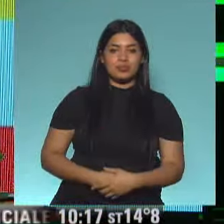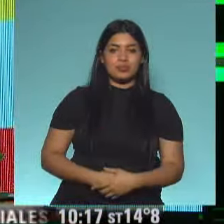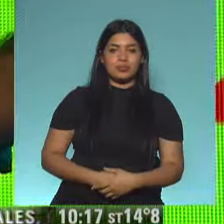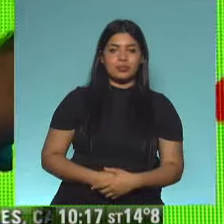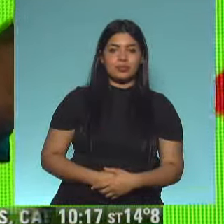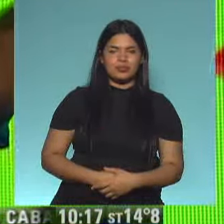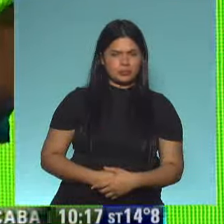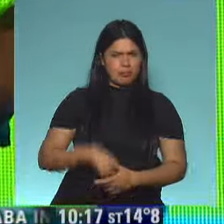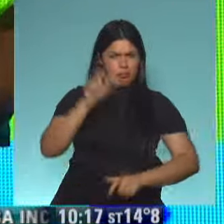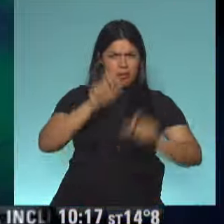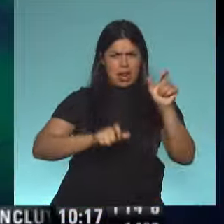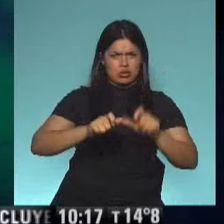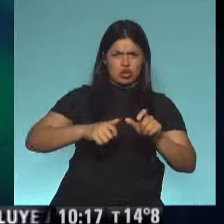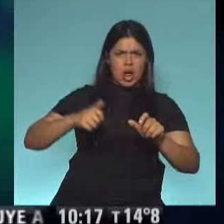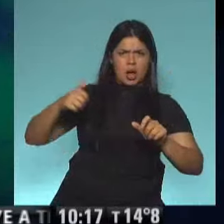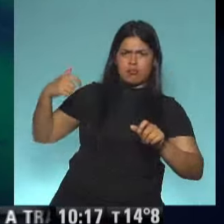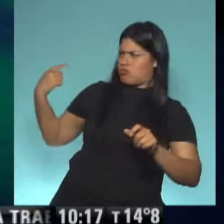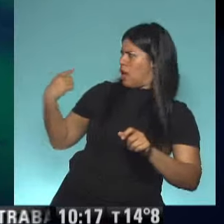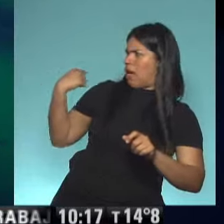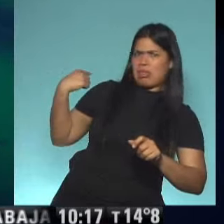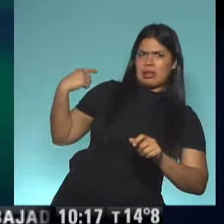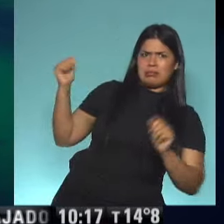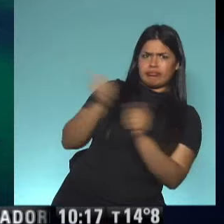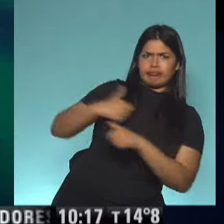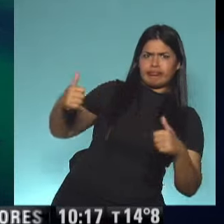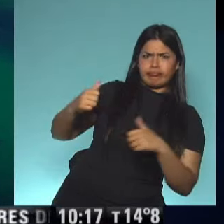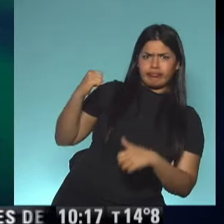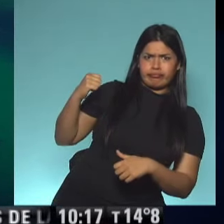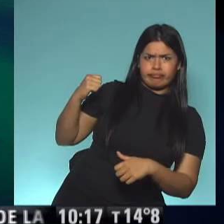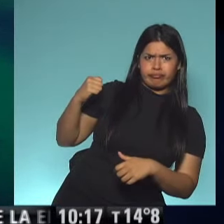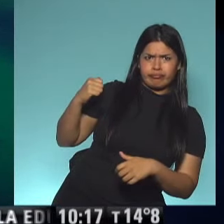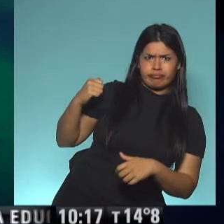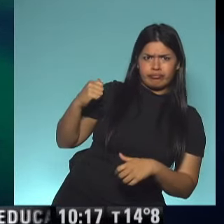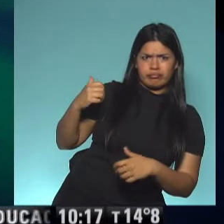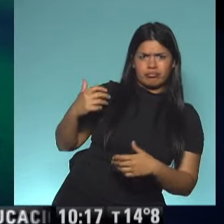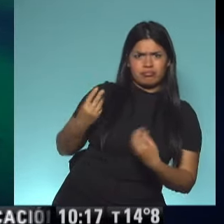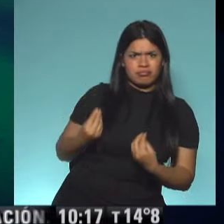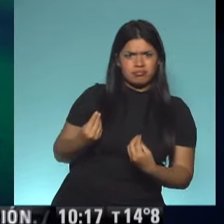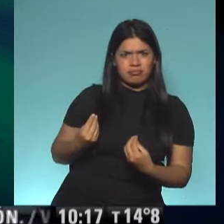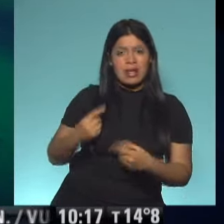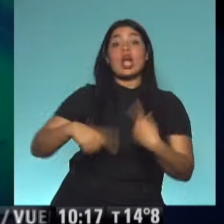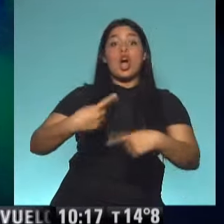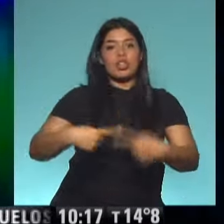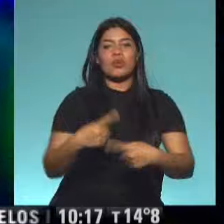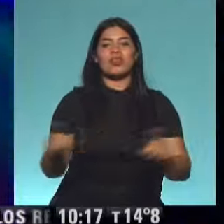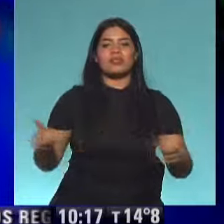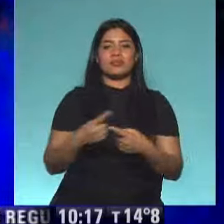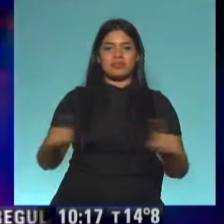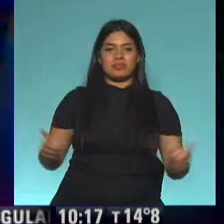¿Hay gente atrás nuestro, puede ser? Me acabo de dar cuenta en este stop. ¡Seguimos! ¡Seguimos!